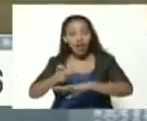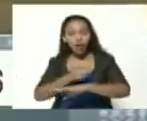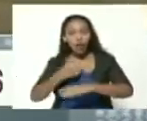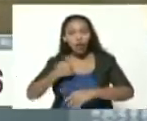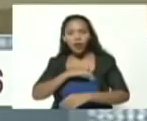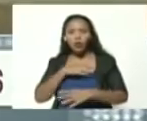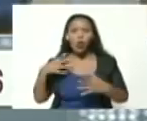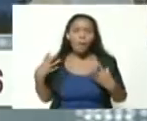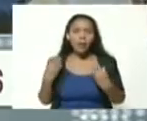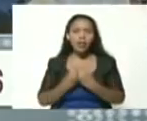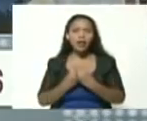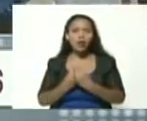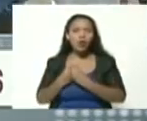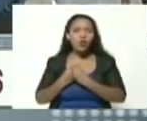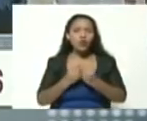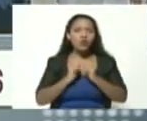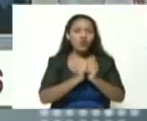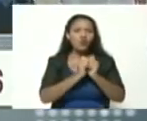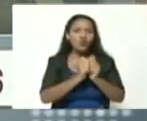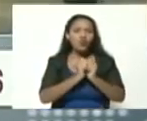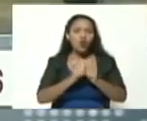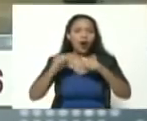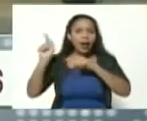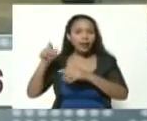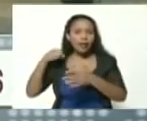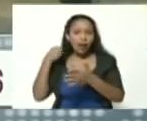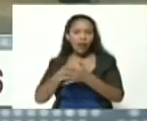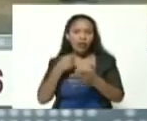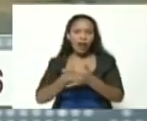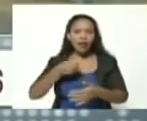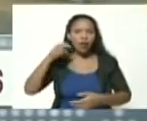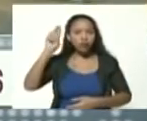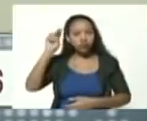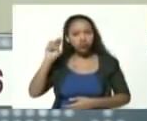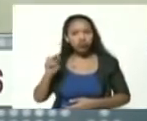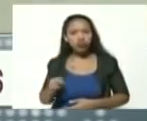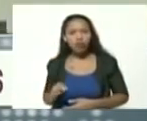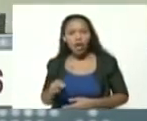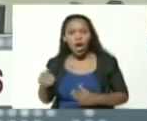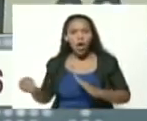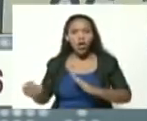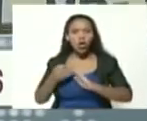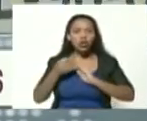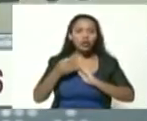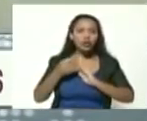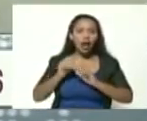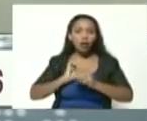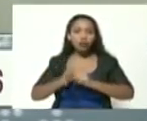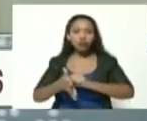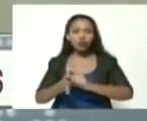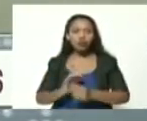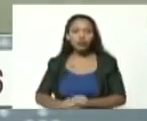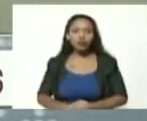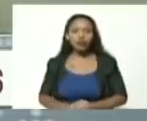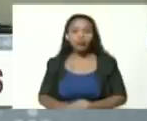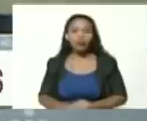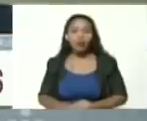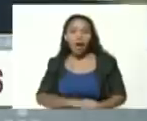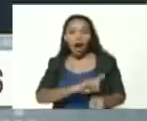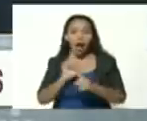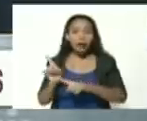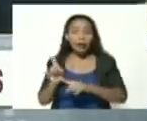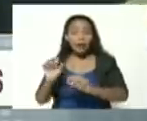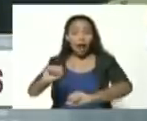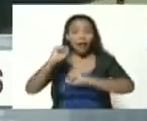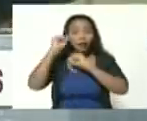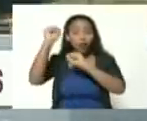nuestros compañeros que nos acompañan en esta batalla diaria contra el COVID-19. Aquí está el triunfo